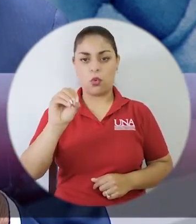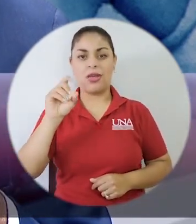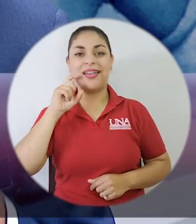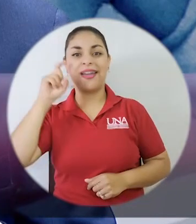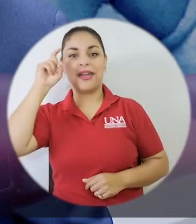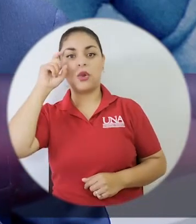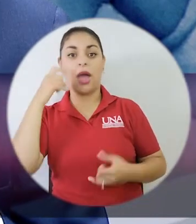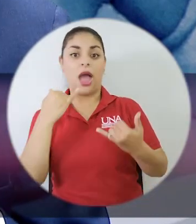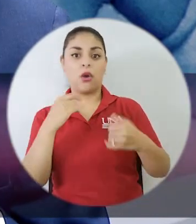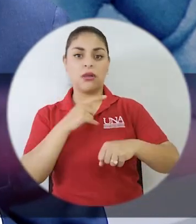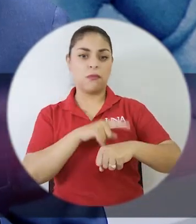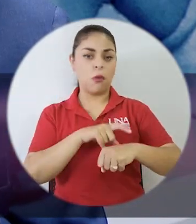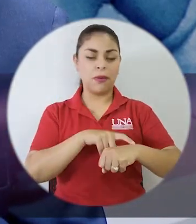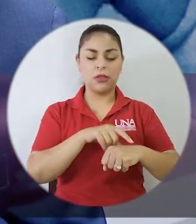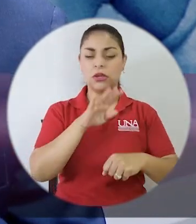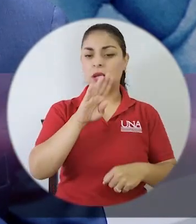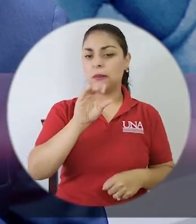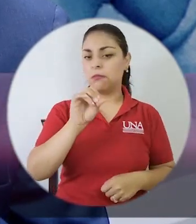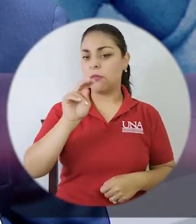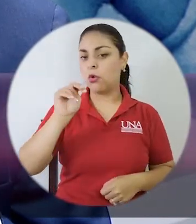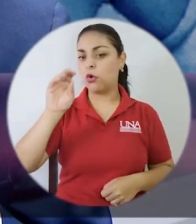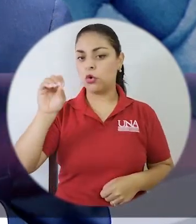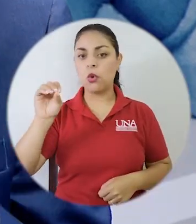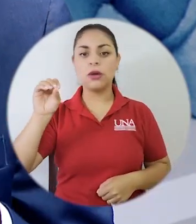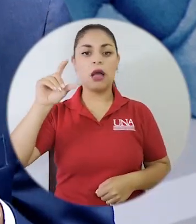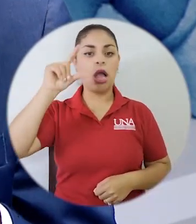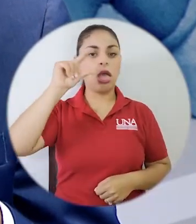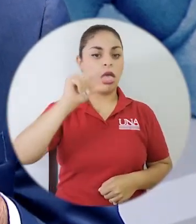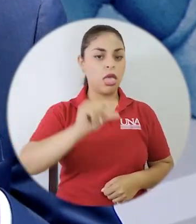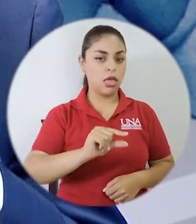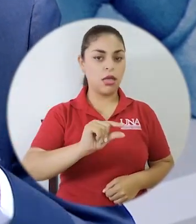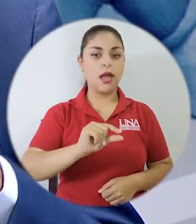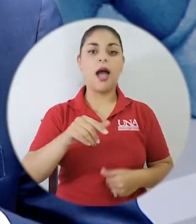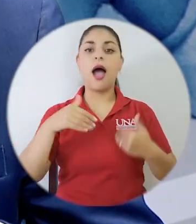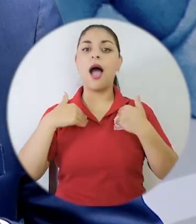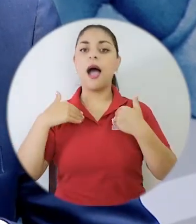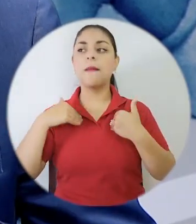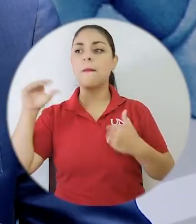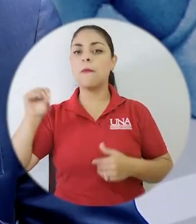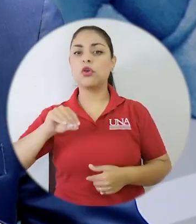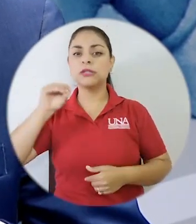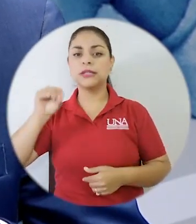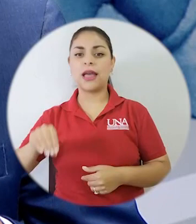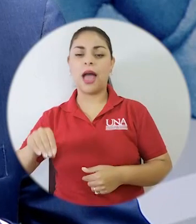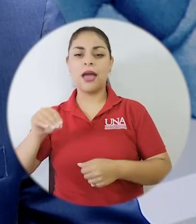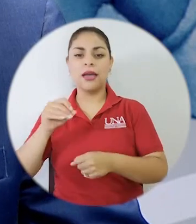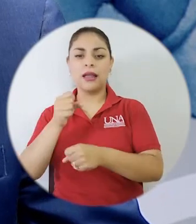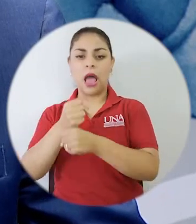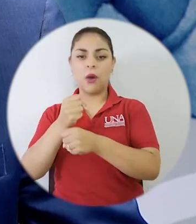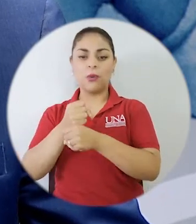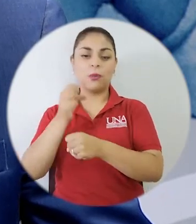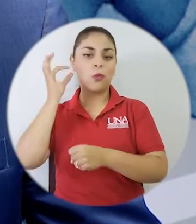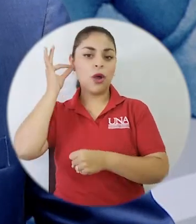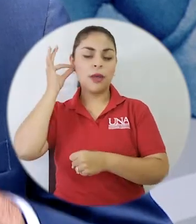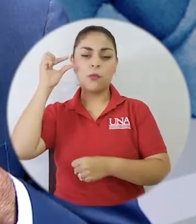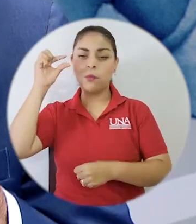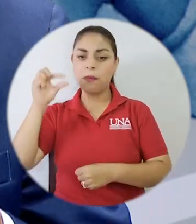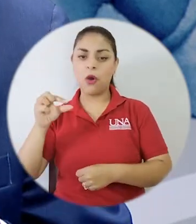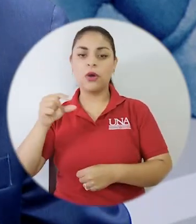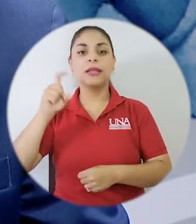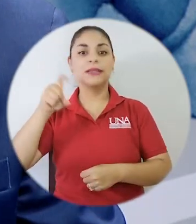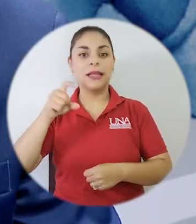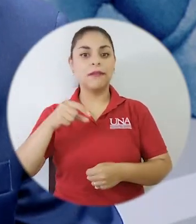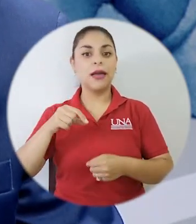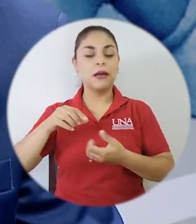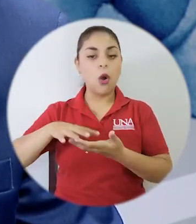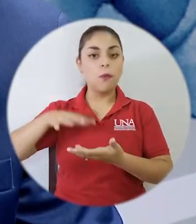que el bono demográfico se está agotando, ¿verdad? Y entonces tenemos tasas de participación laboral femenina muy bajos, habría que